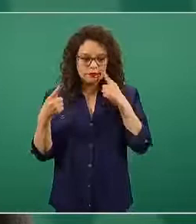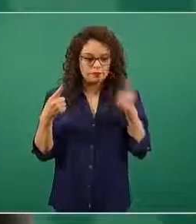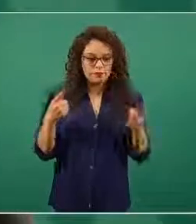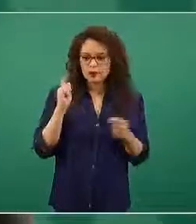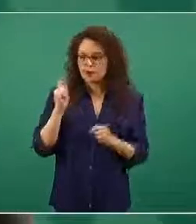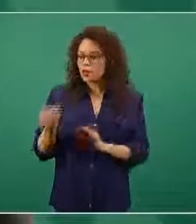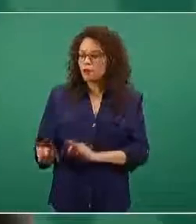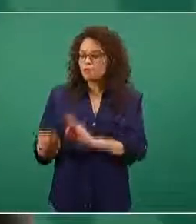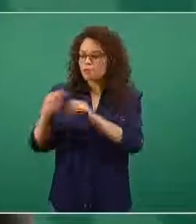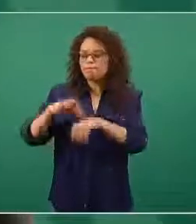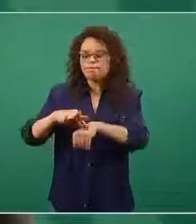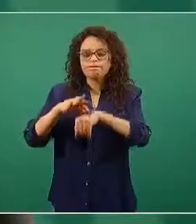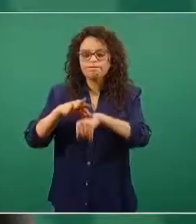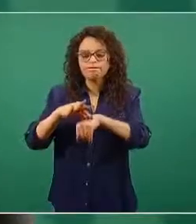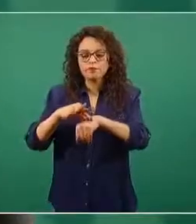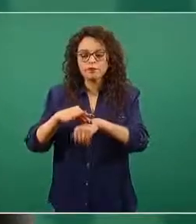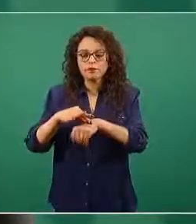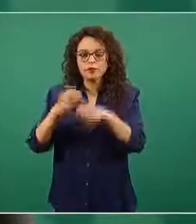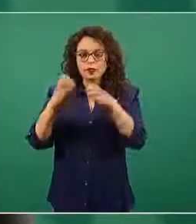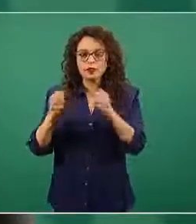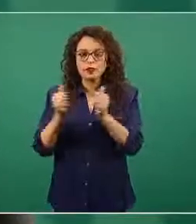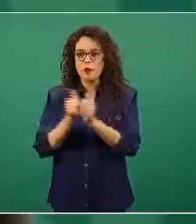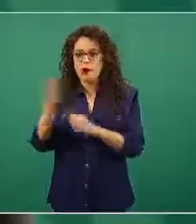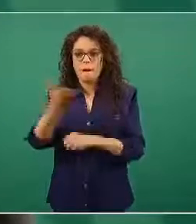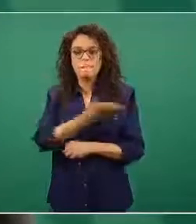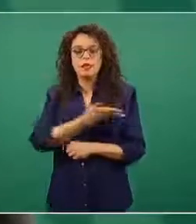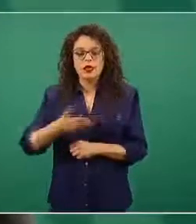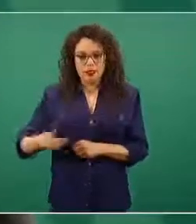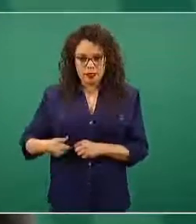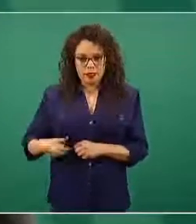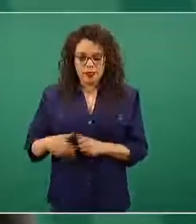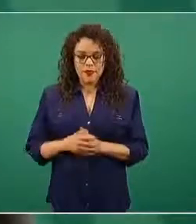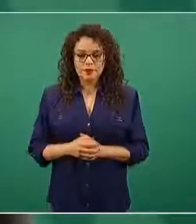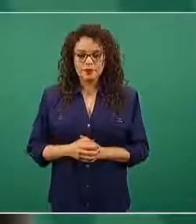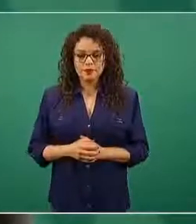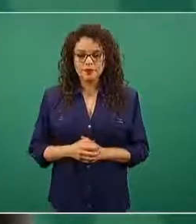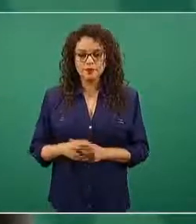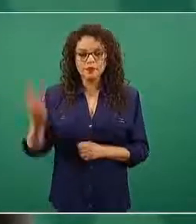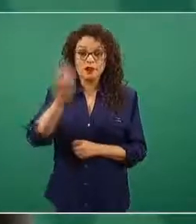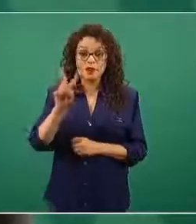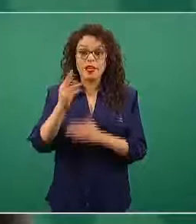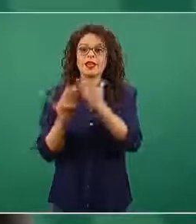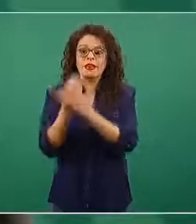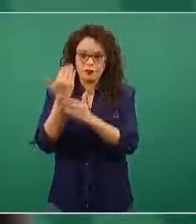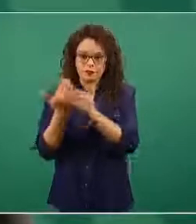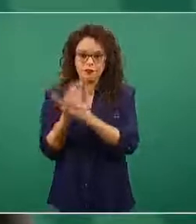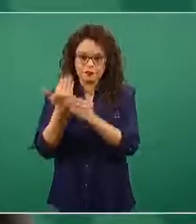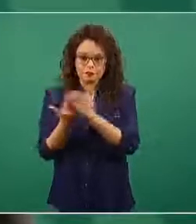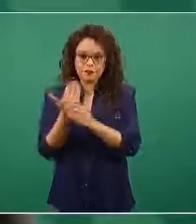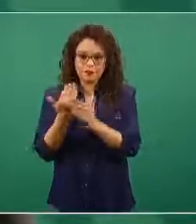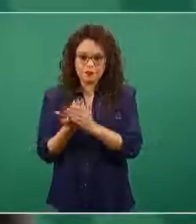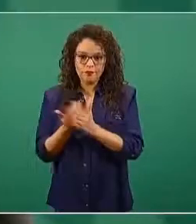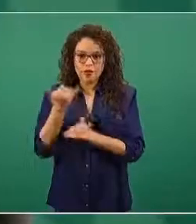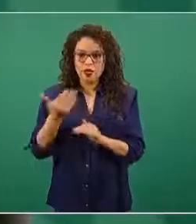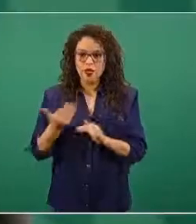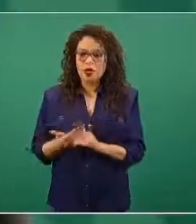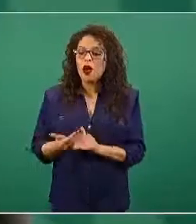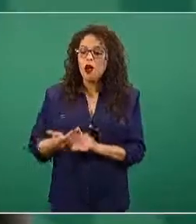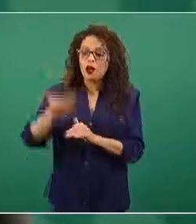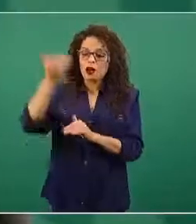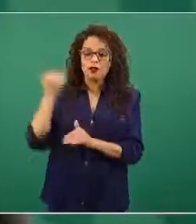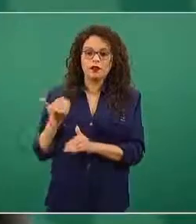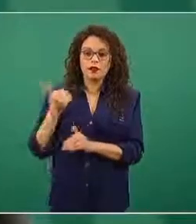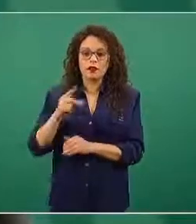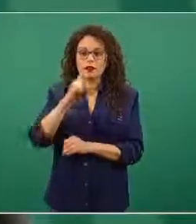directos con los que pudo haber estado el presidente, sobre todo ese viernes en la mañana temprano y antes de tomar